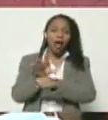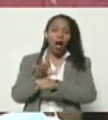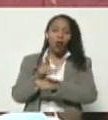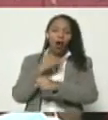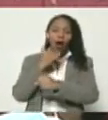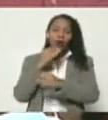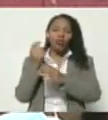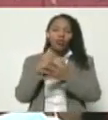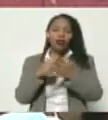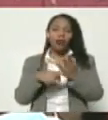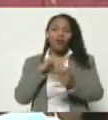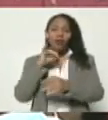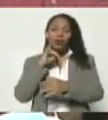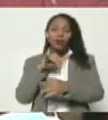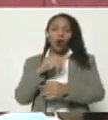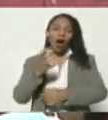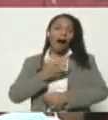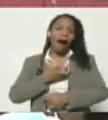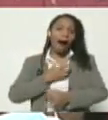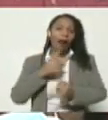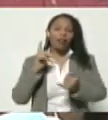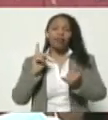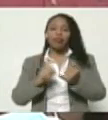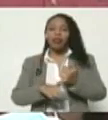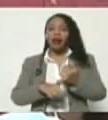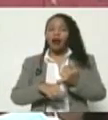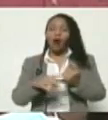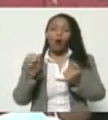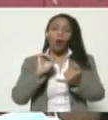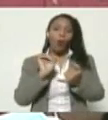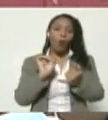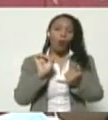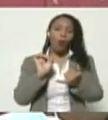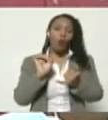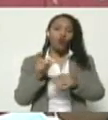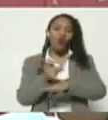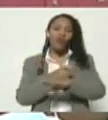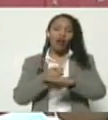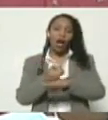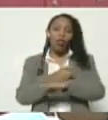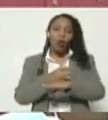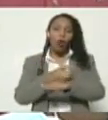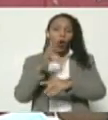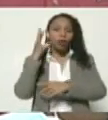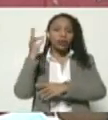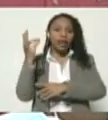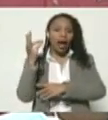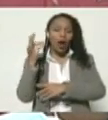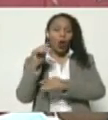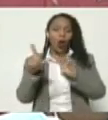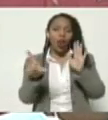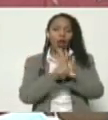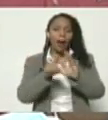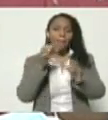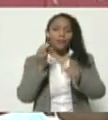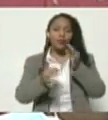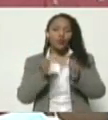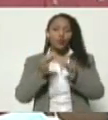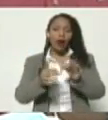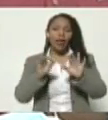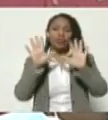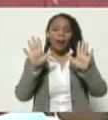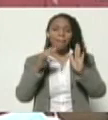de información, bien sea de alcalde, bien sea de gobernador, concejales o legisladores, en